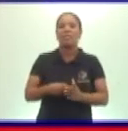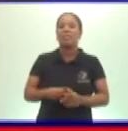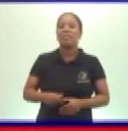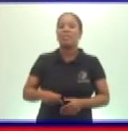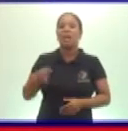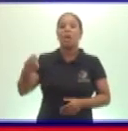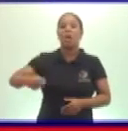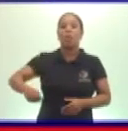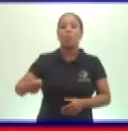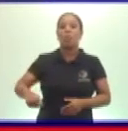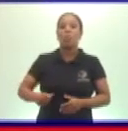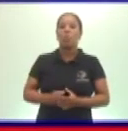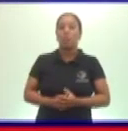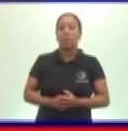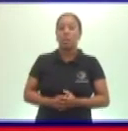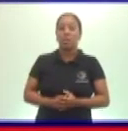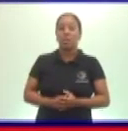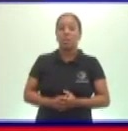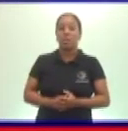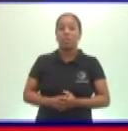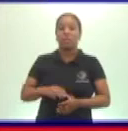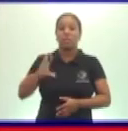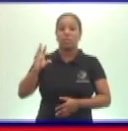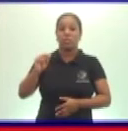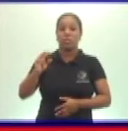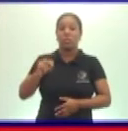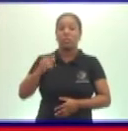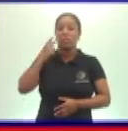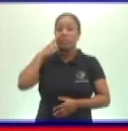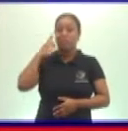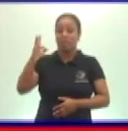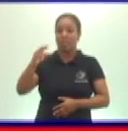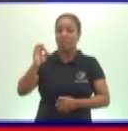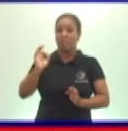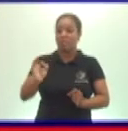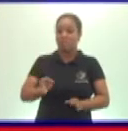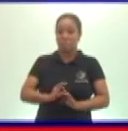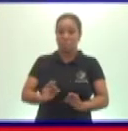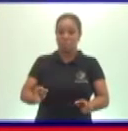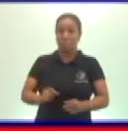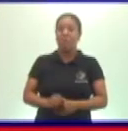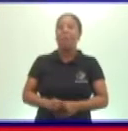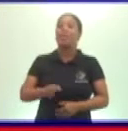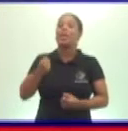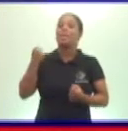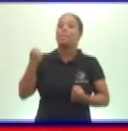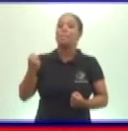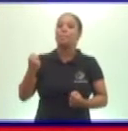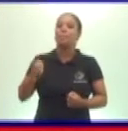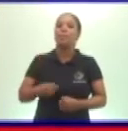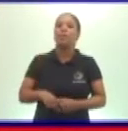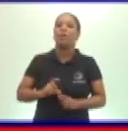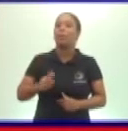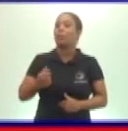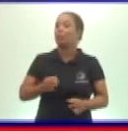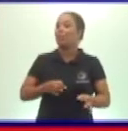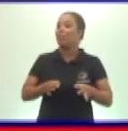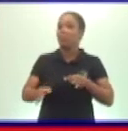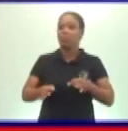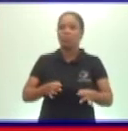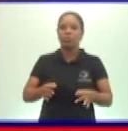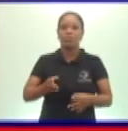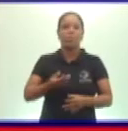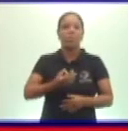el juicio intelectual razonado que cuestiona la realidad y el poder que cuando no está en función de